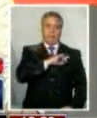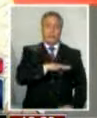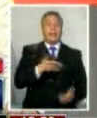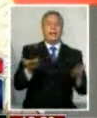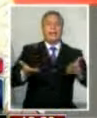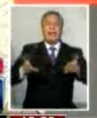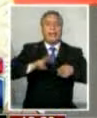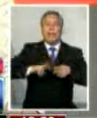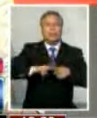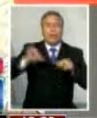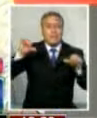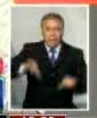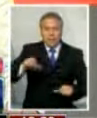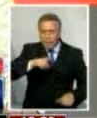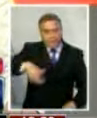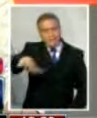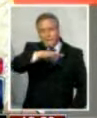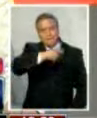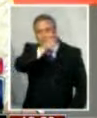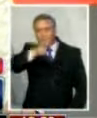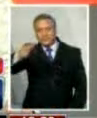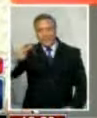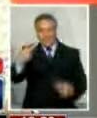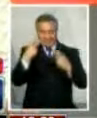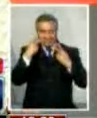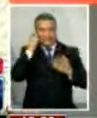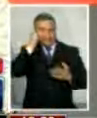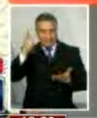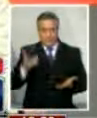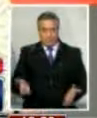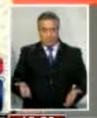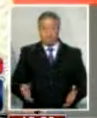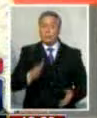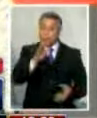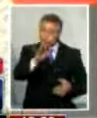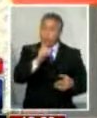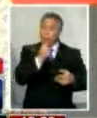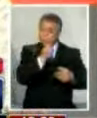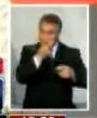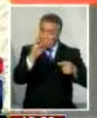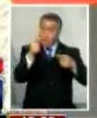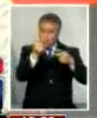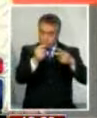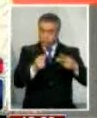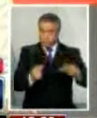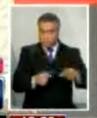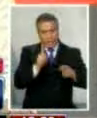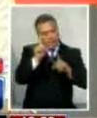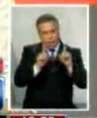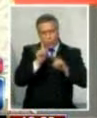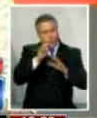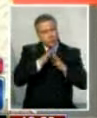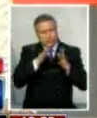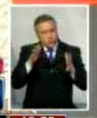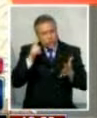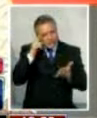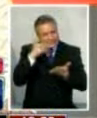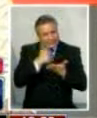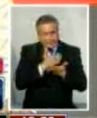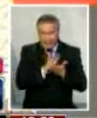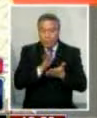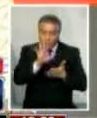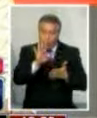mal? Para que la gente le quede claro. Sí, hay varios puntos, hay varios aspectos, algunos de ellos muy técnicos. Creo que los puntos